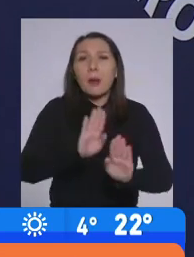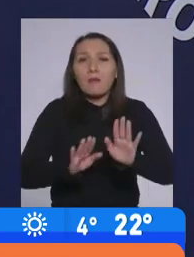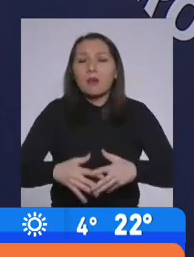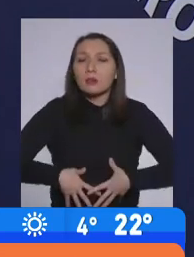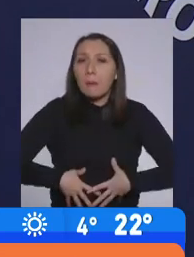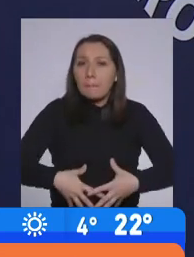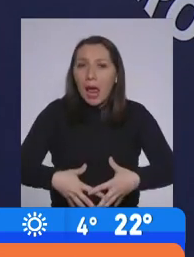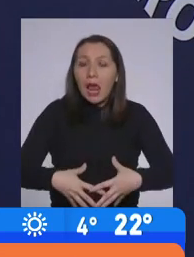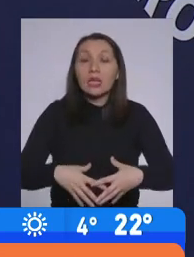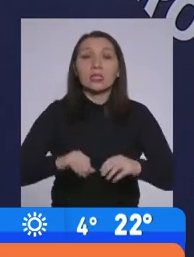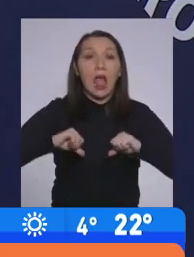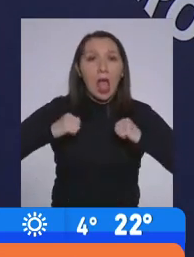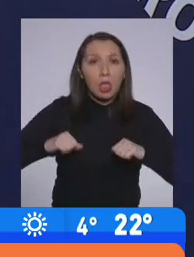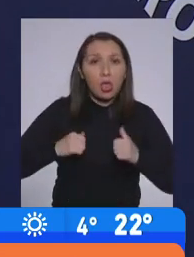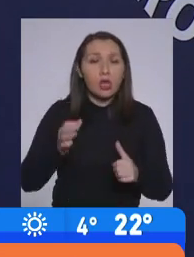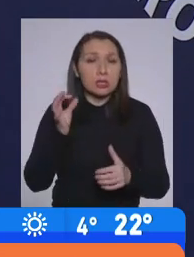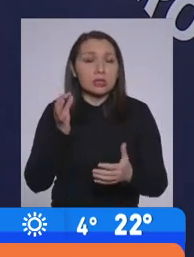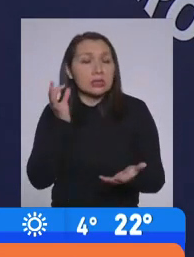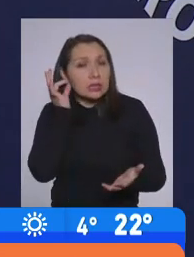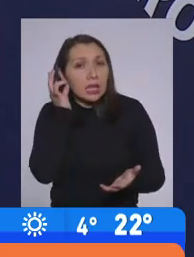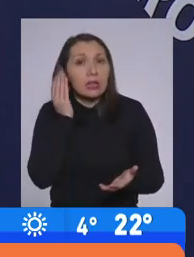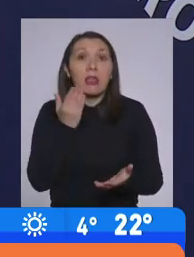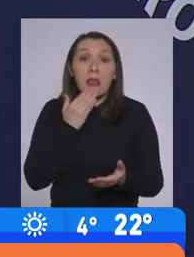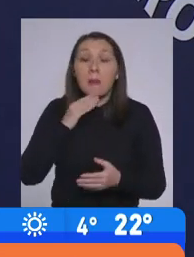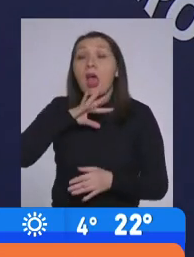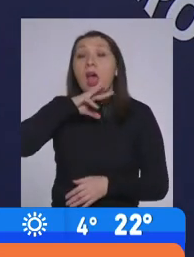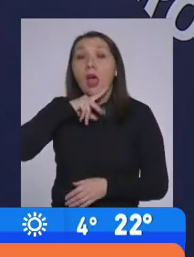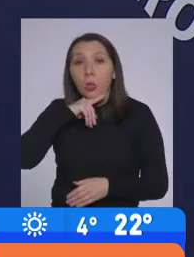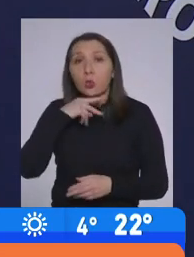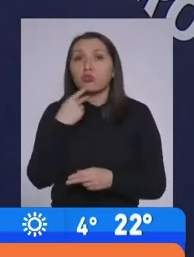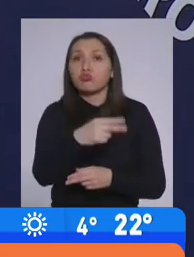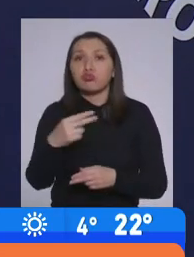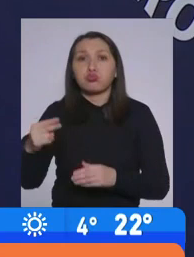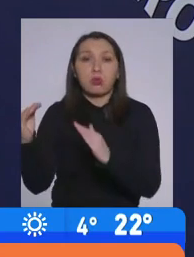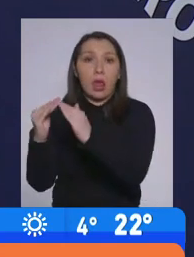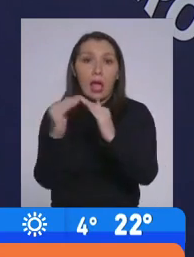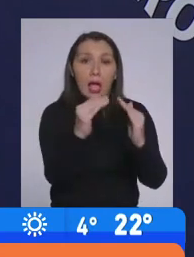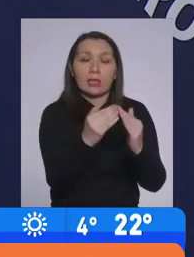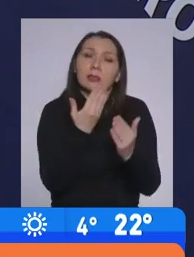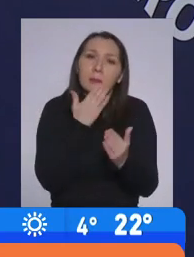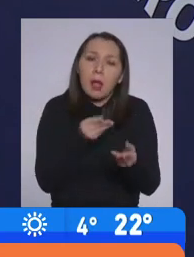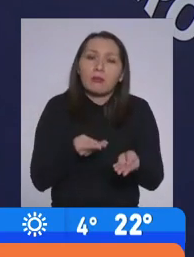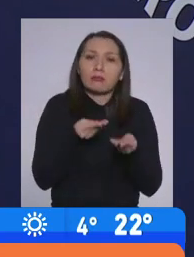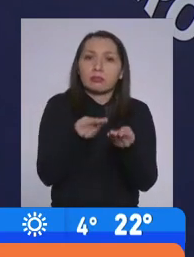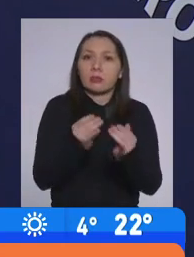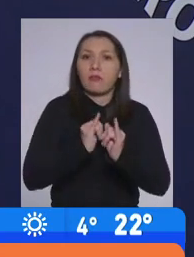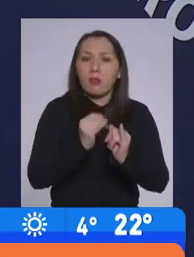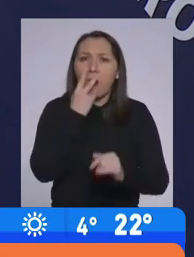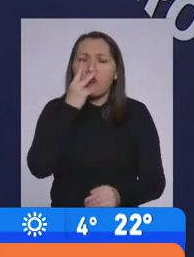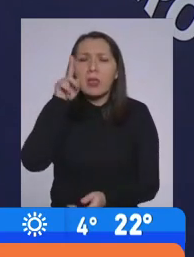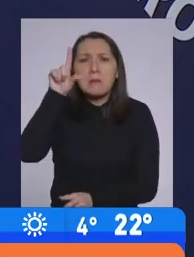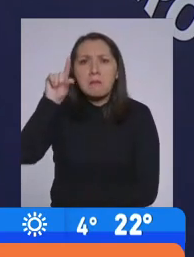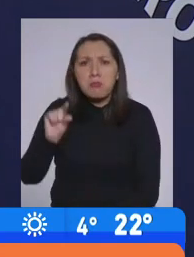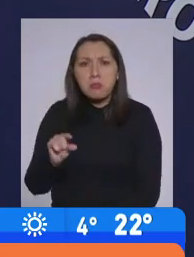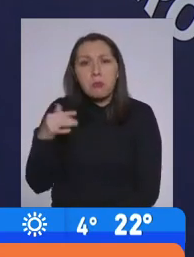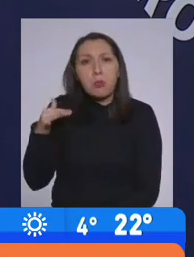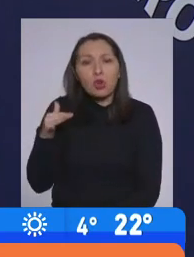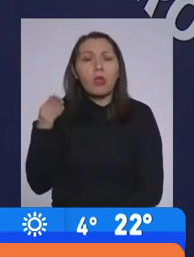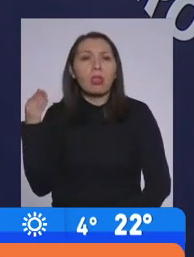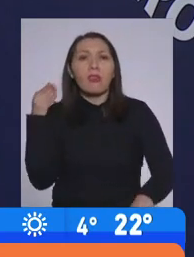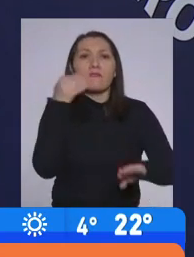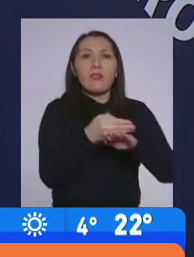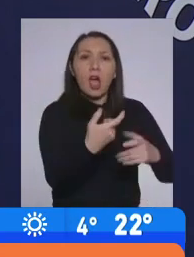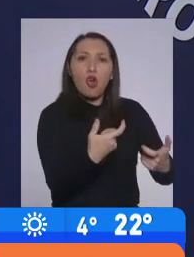embarazos tanto adolescente como el adulto a las casas porque estamos viendo una disminución importante en las